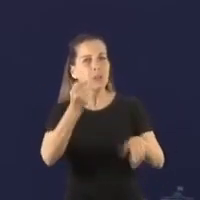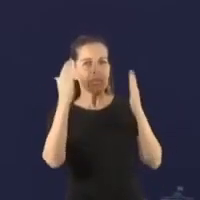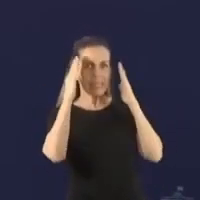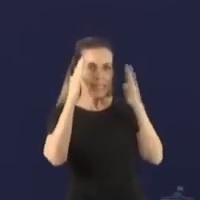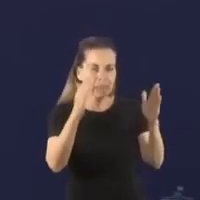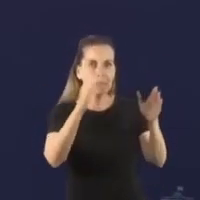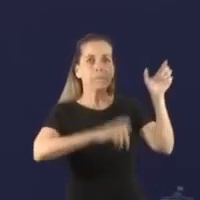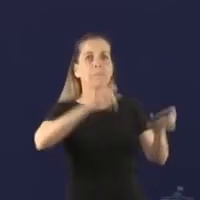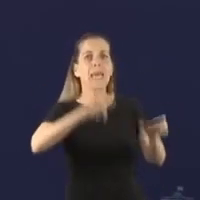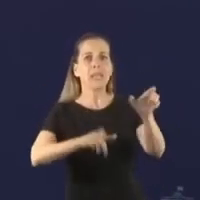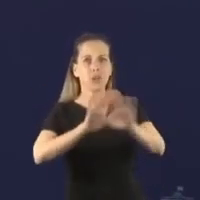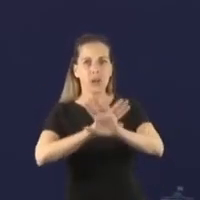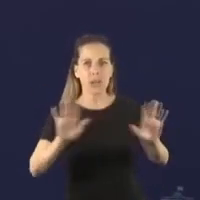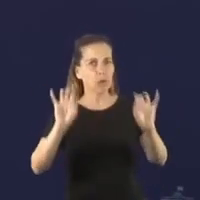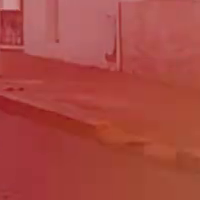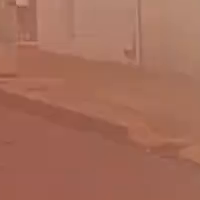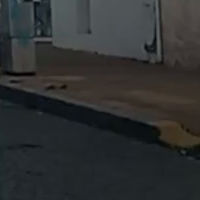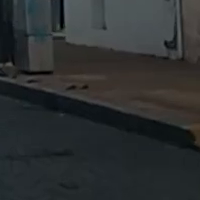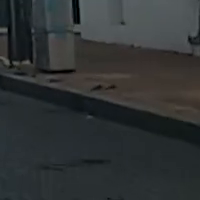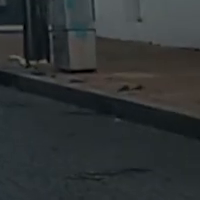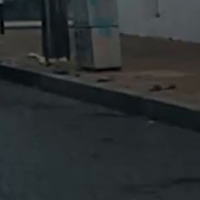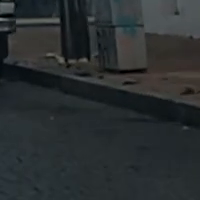atrás el tiempo del privilegio político.